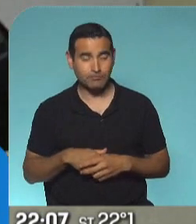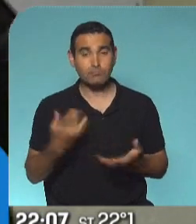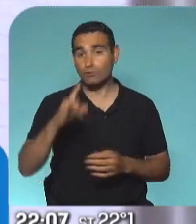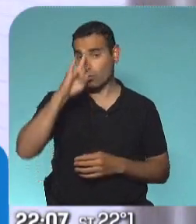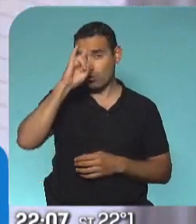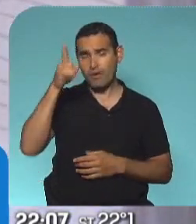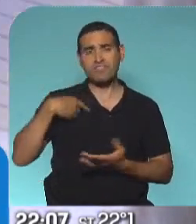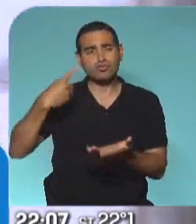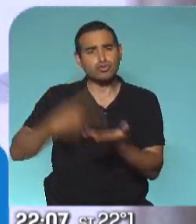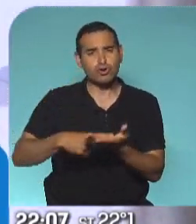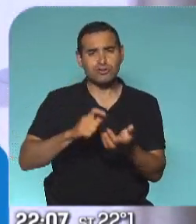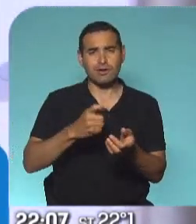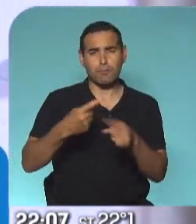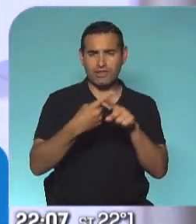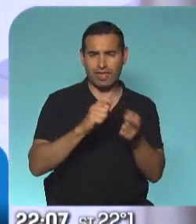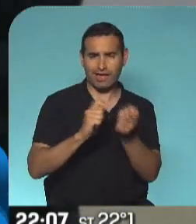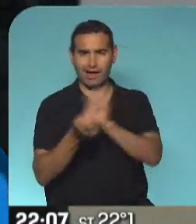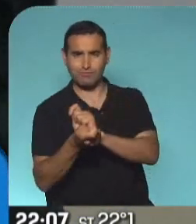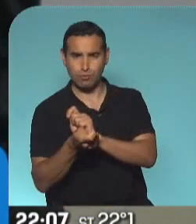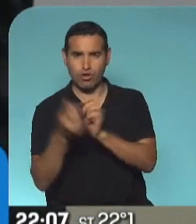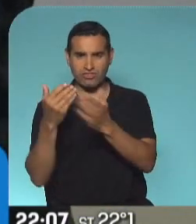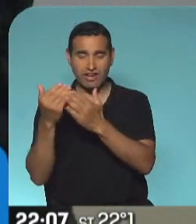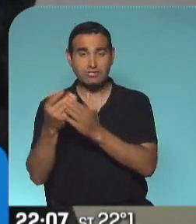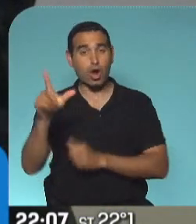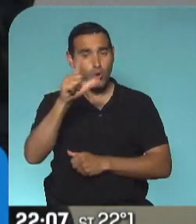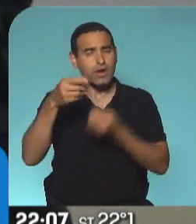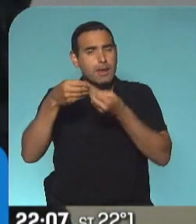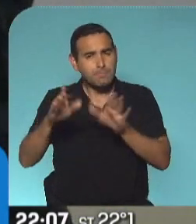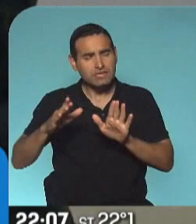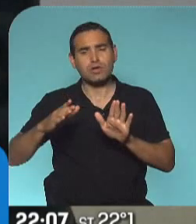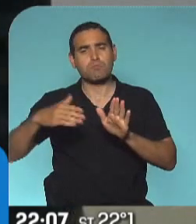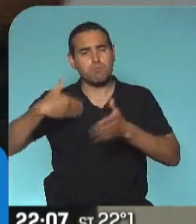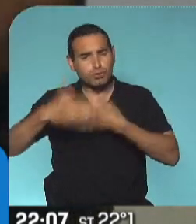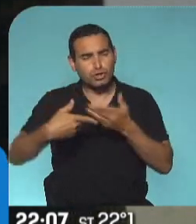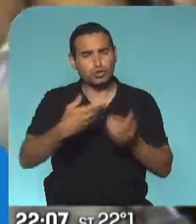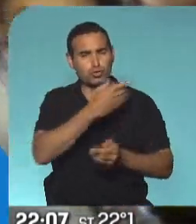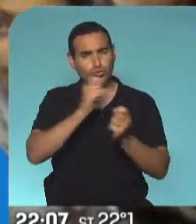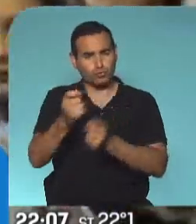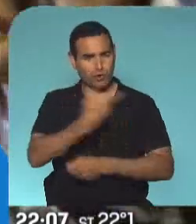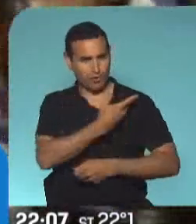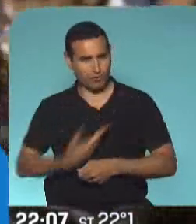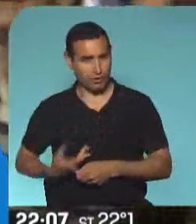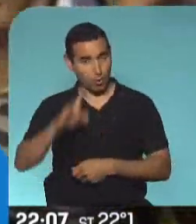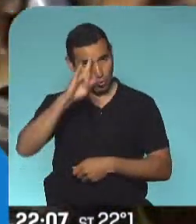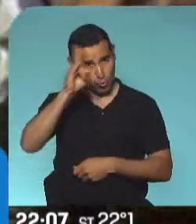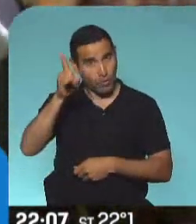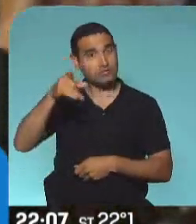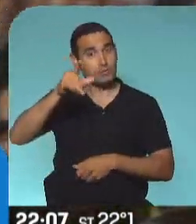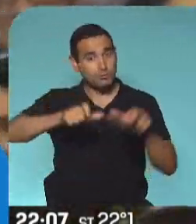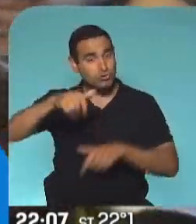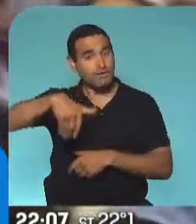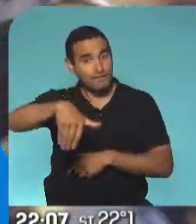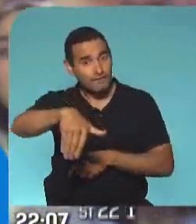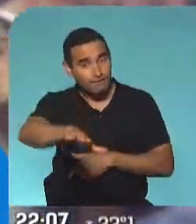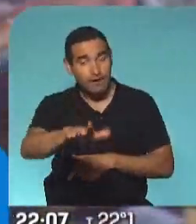Uruguay decidió cambiar el rumbo político. El lunes comienza una prolongada transición. Los uruguayos tendrán por delante uno